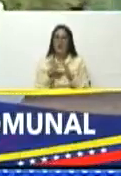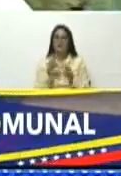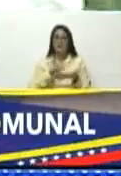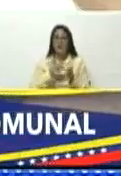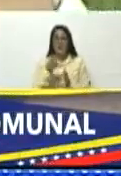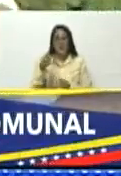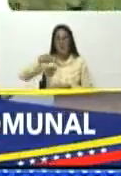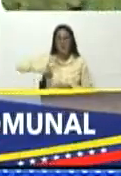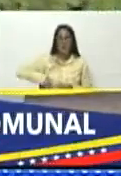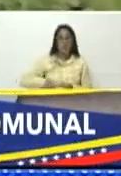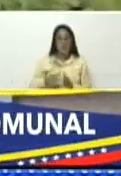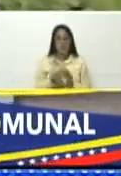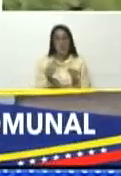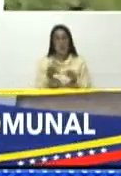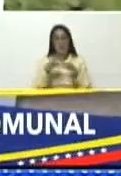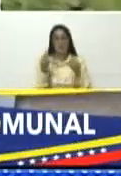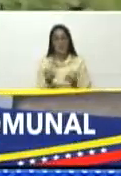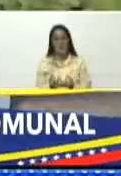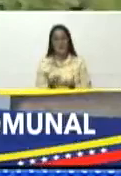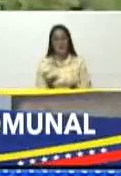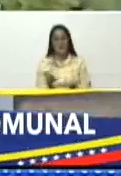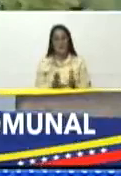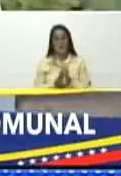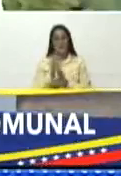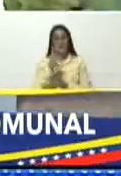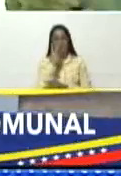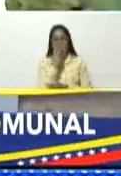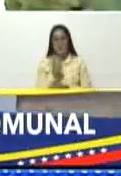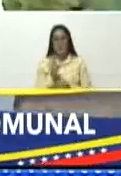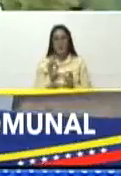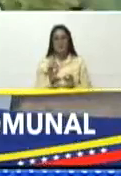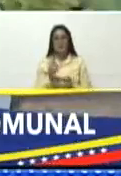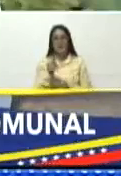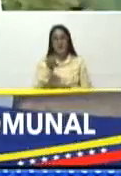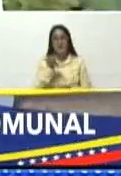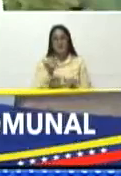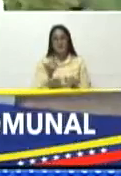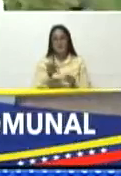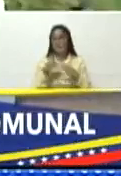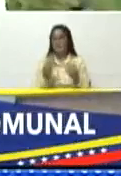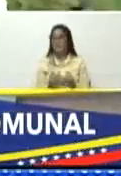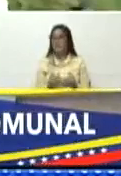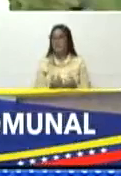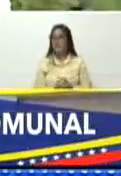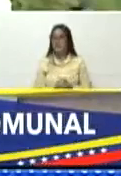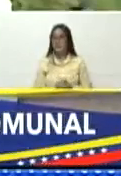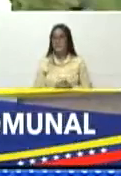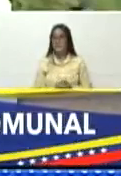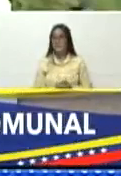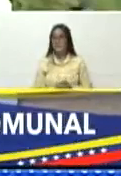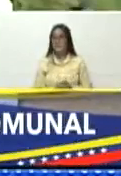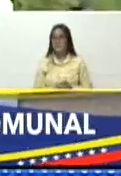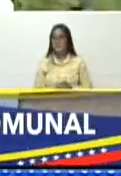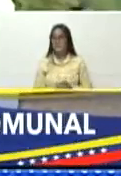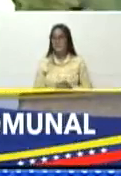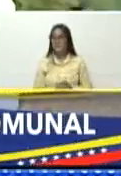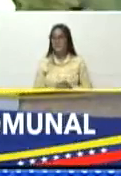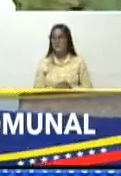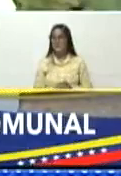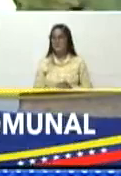un ingreso para toda la familia y es la superación de la pobreza de esa familia. Y de repente es